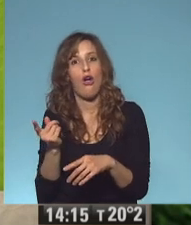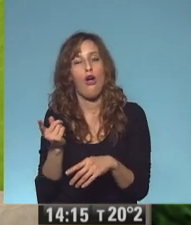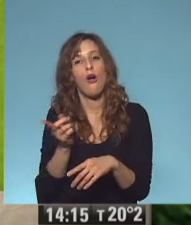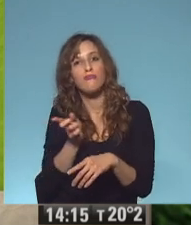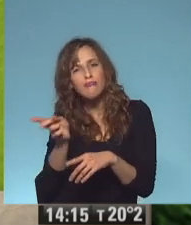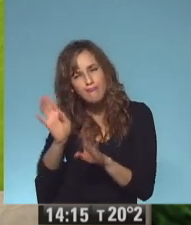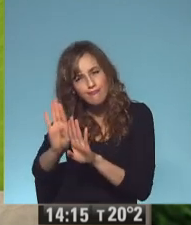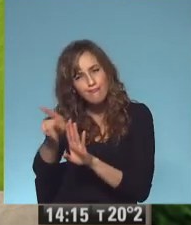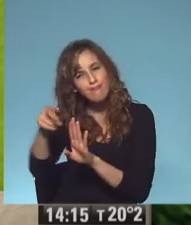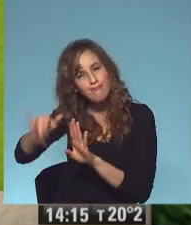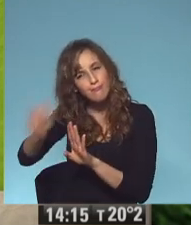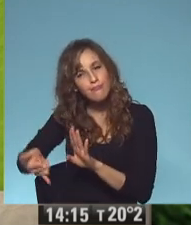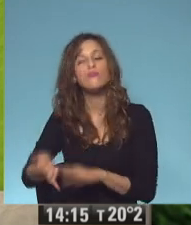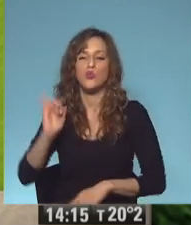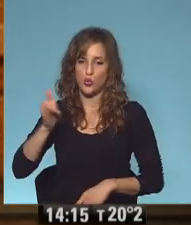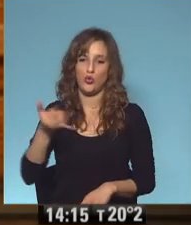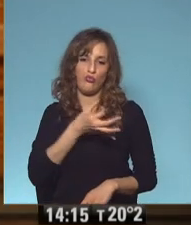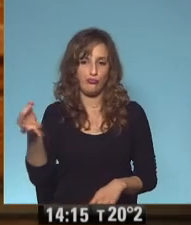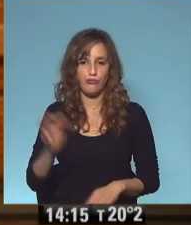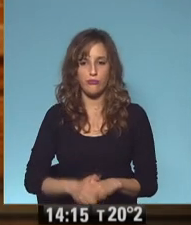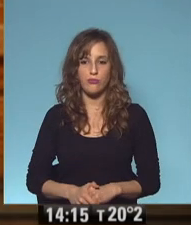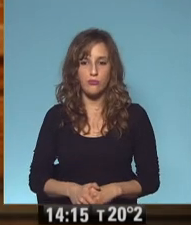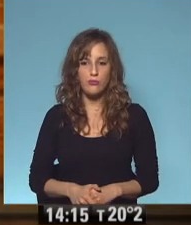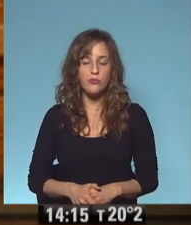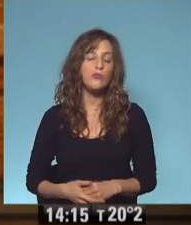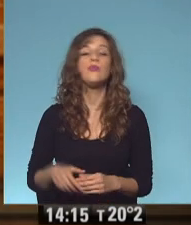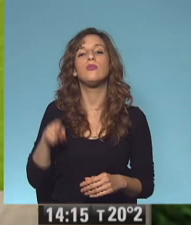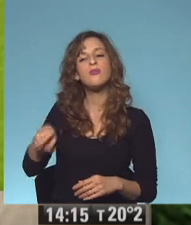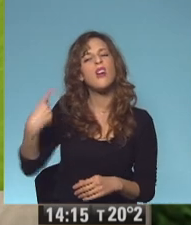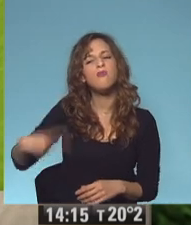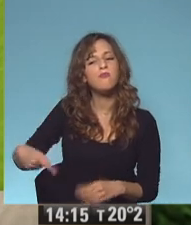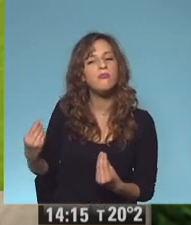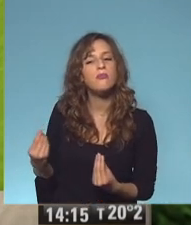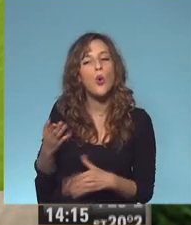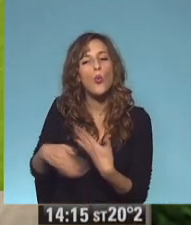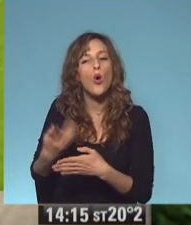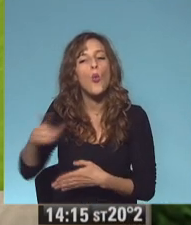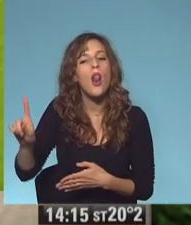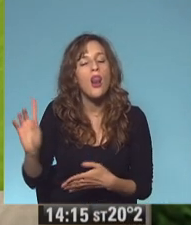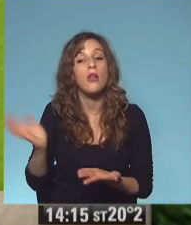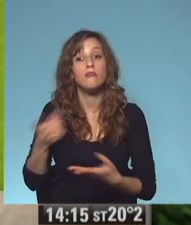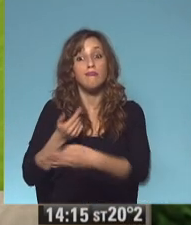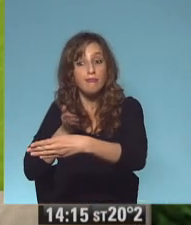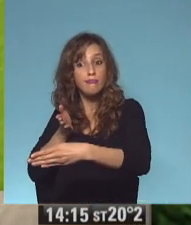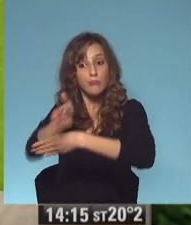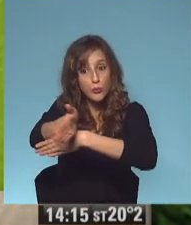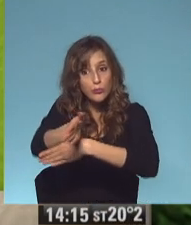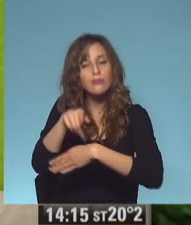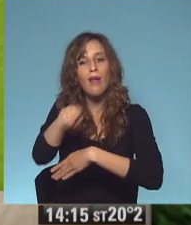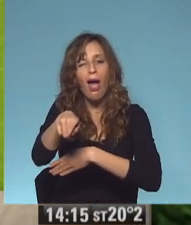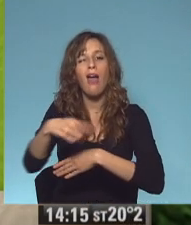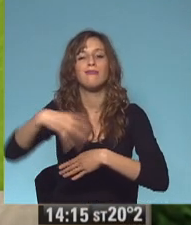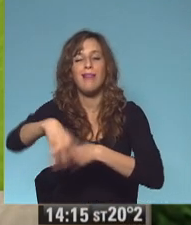este. Me parece bien. ¿Y qué hay por ahí? Apenas entras está el puesto de pochoclos.